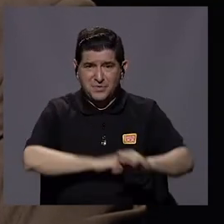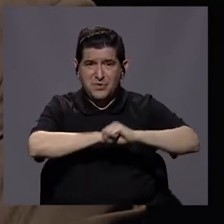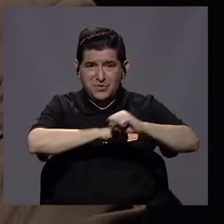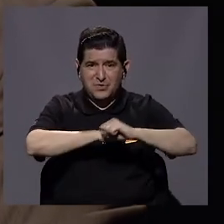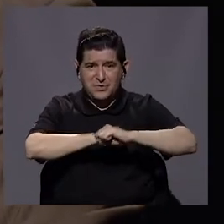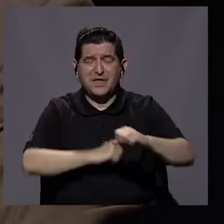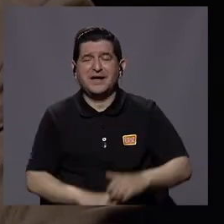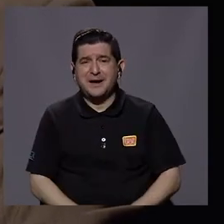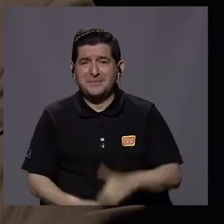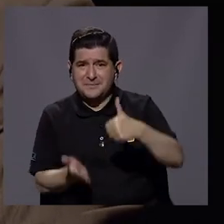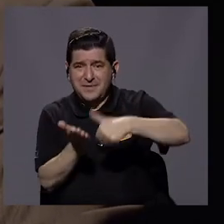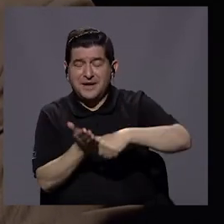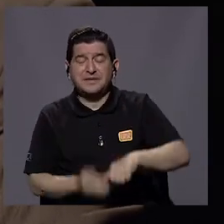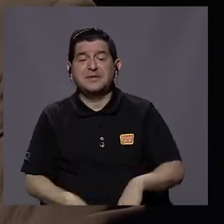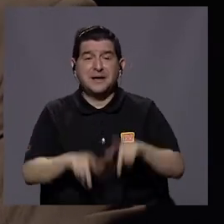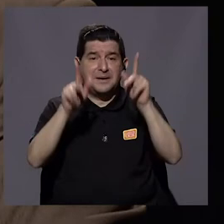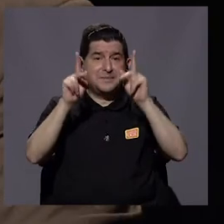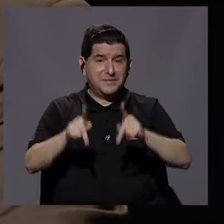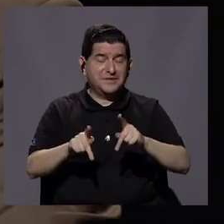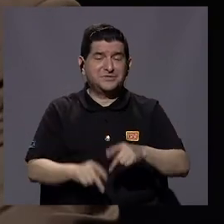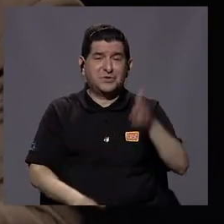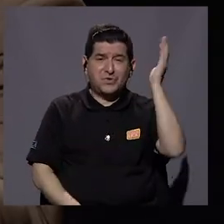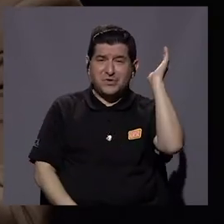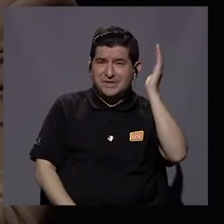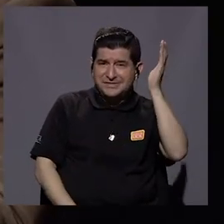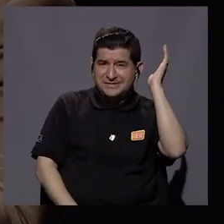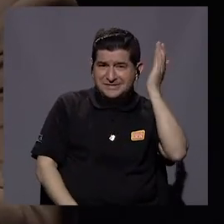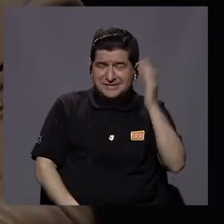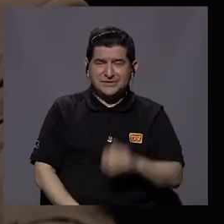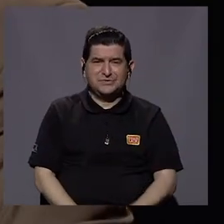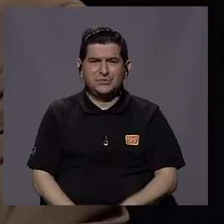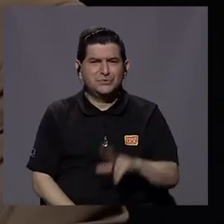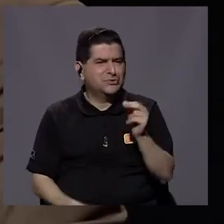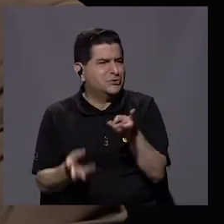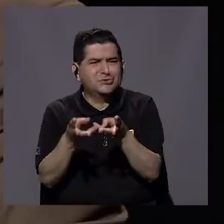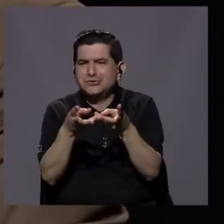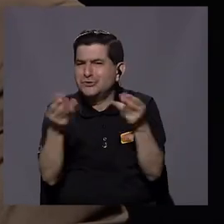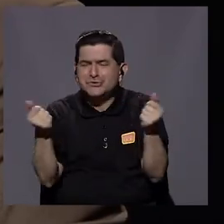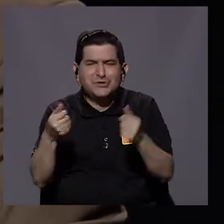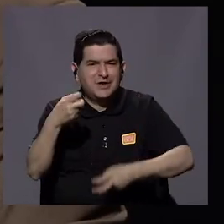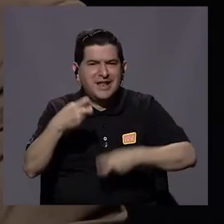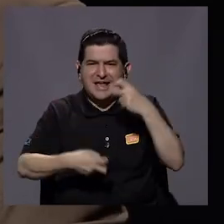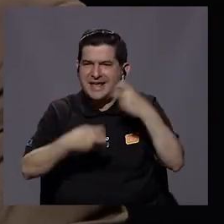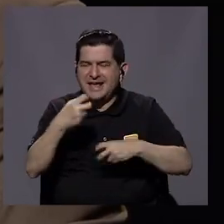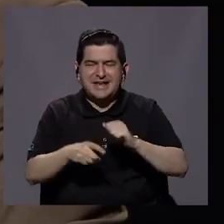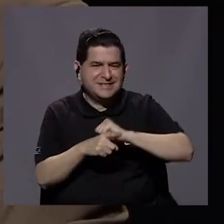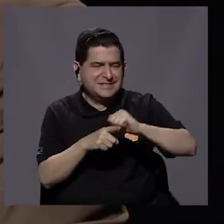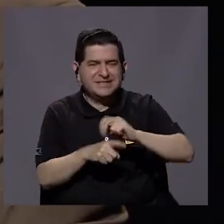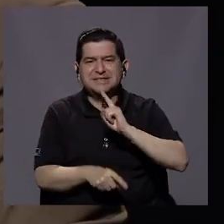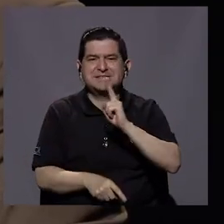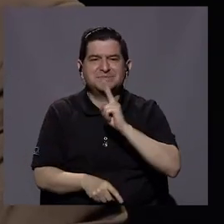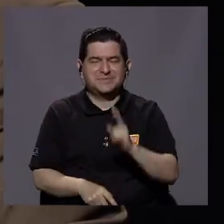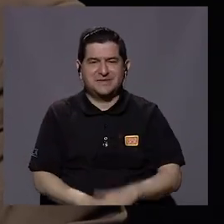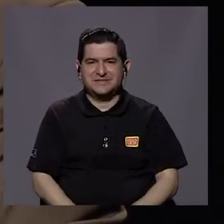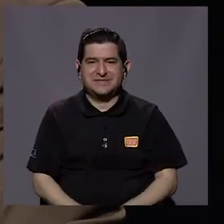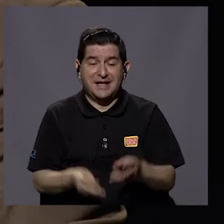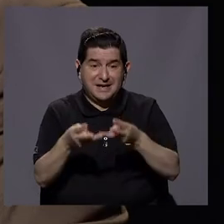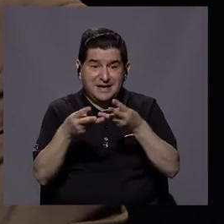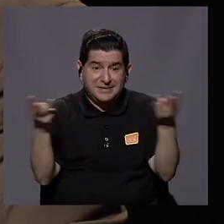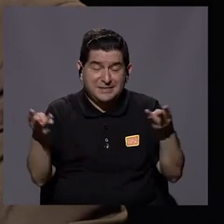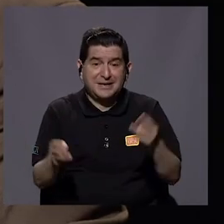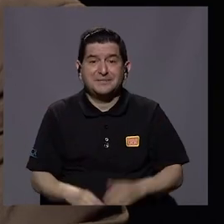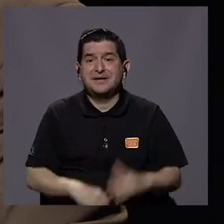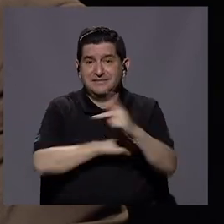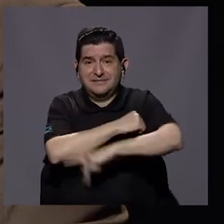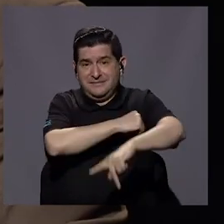hecho, algunos aún siguen, digamos, discursos que no vienen a solventar las crisis prácticas, reales, tangenciales,